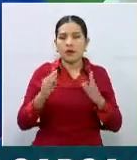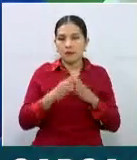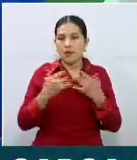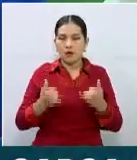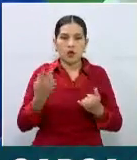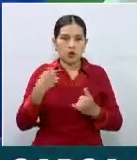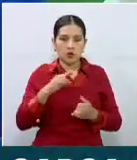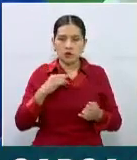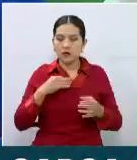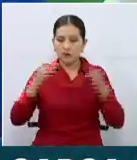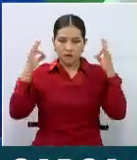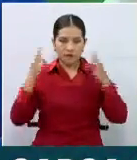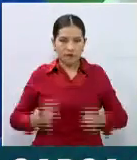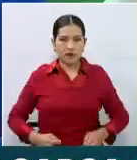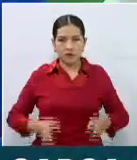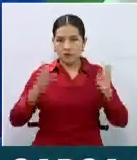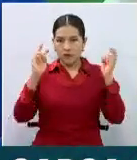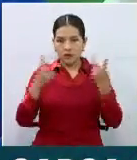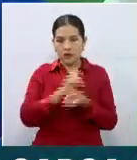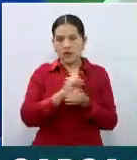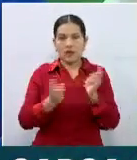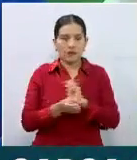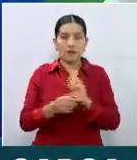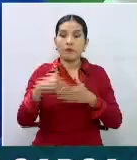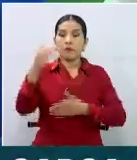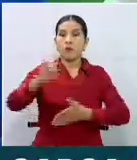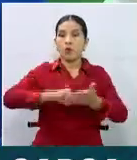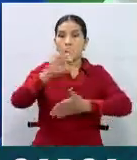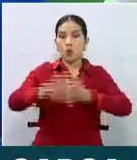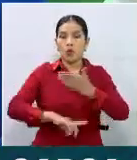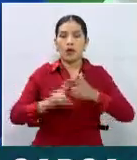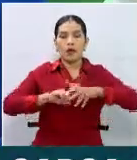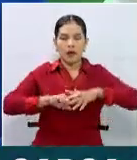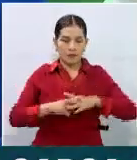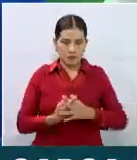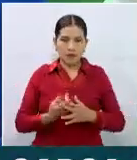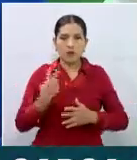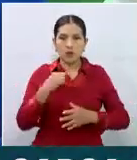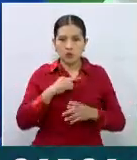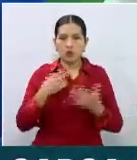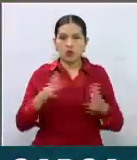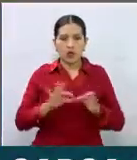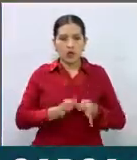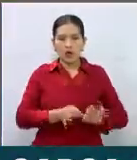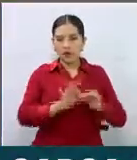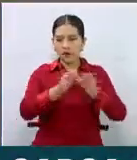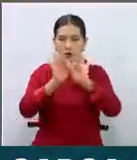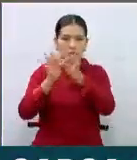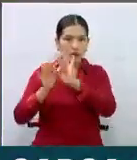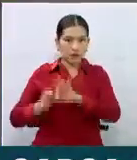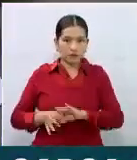firme convicción de que ya el otro mes de julio vamos a empezar a darle solución.